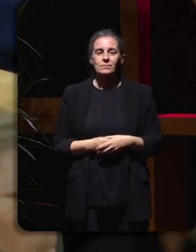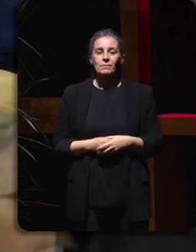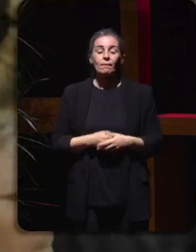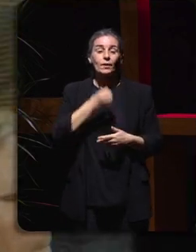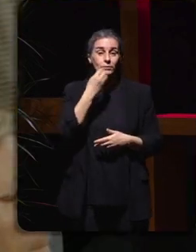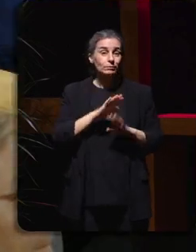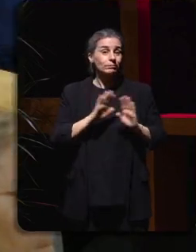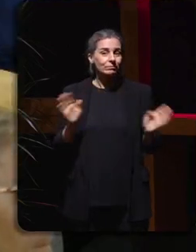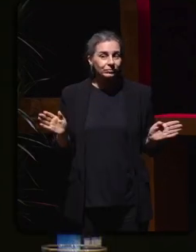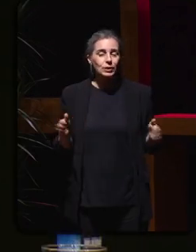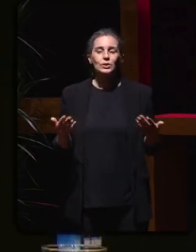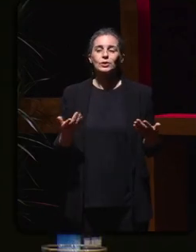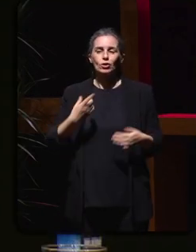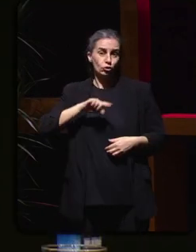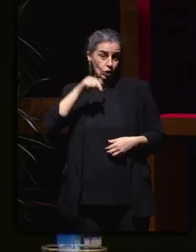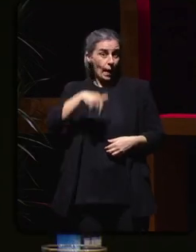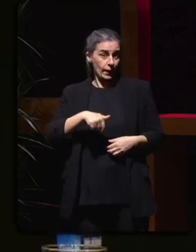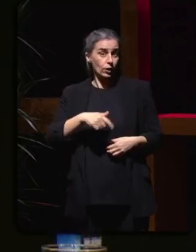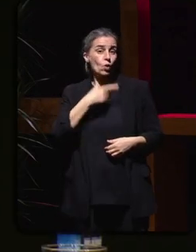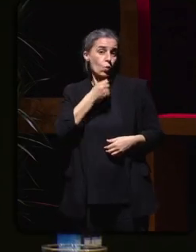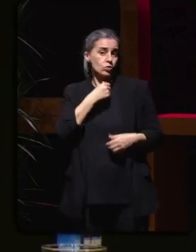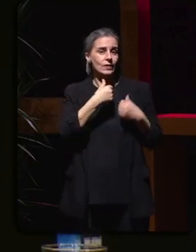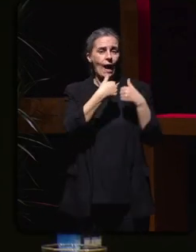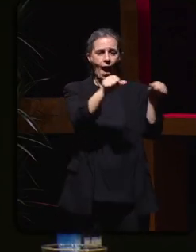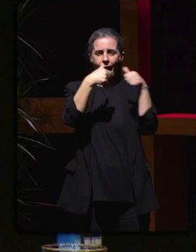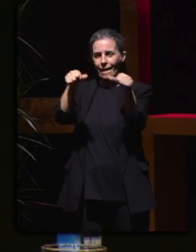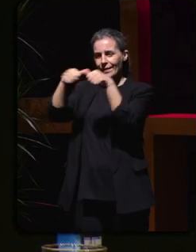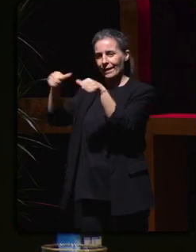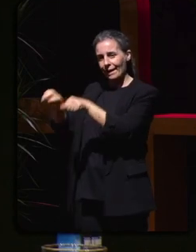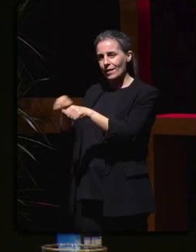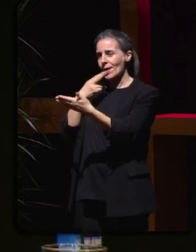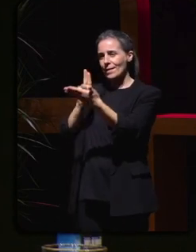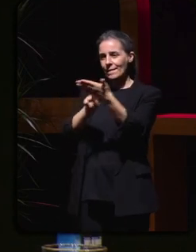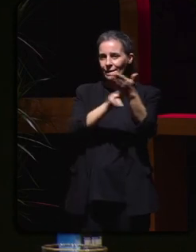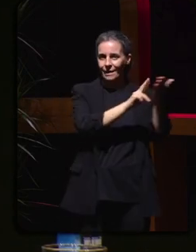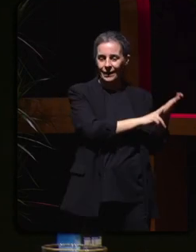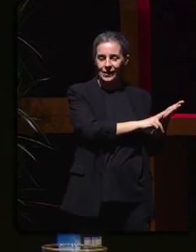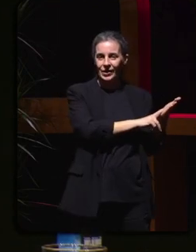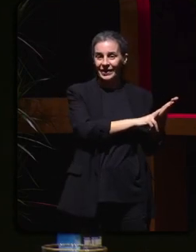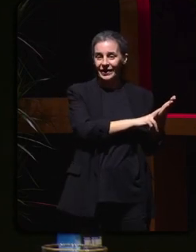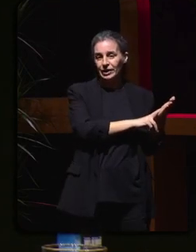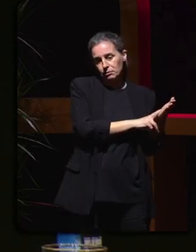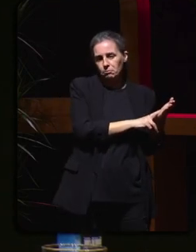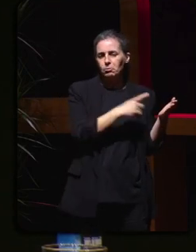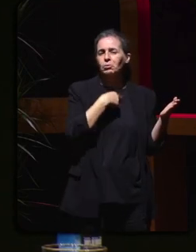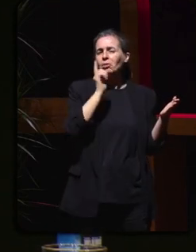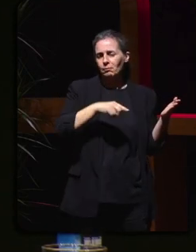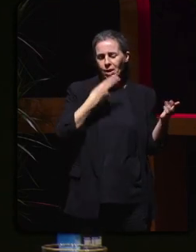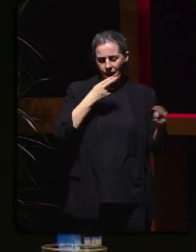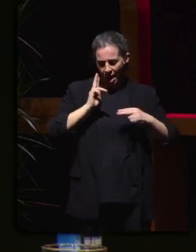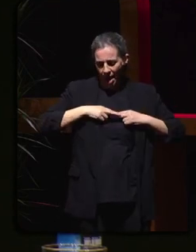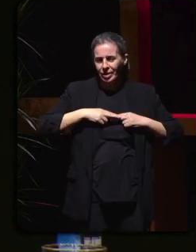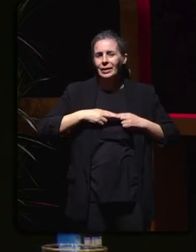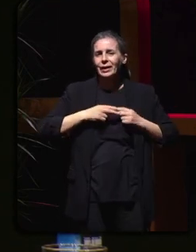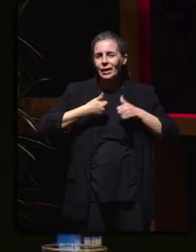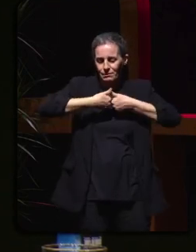Bueno pues como nos gusta un montón las etiquetas y nos encantan ponerlas así a lo loco Pues yo también me voy con tres etiquetas nuevas